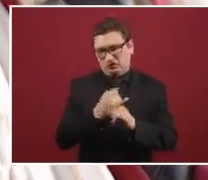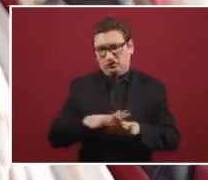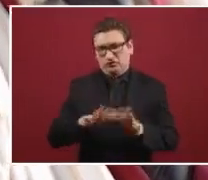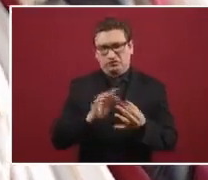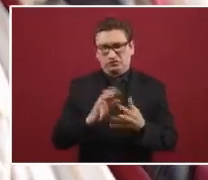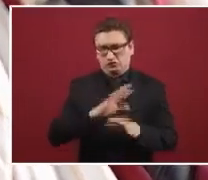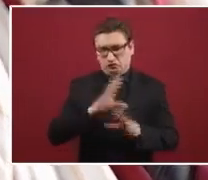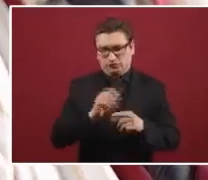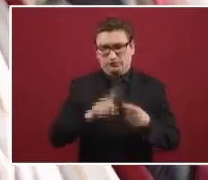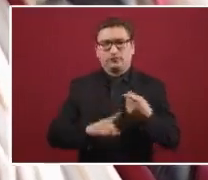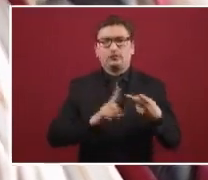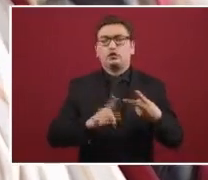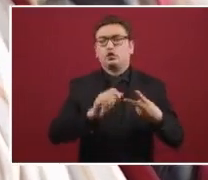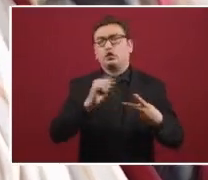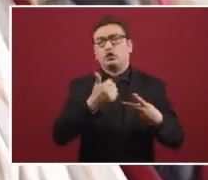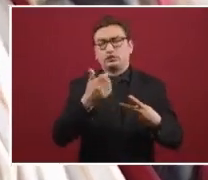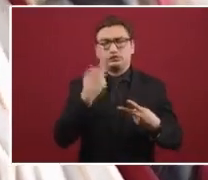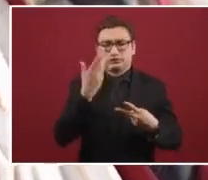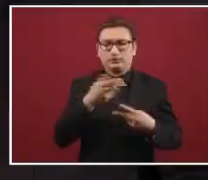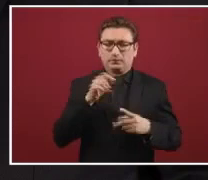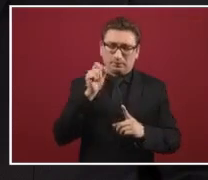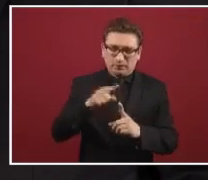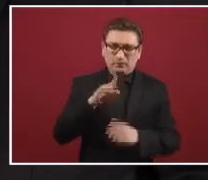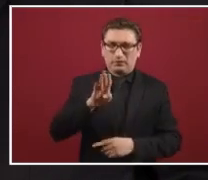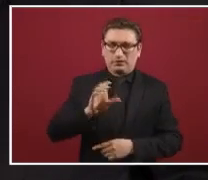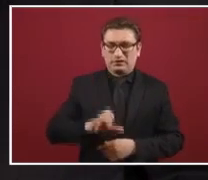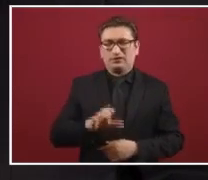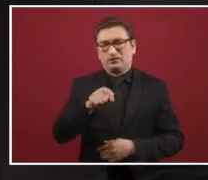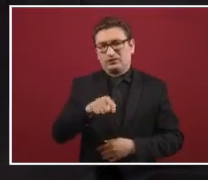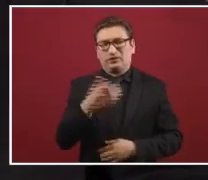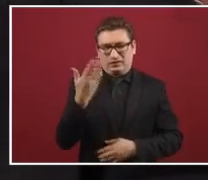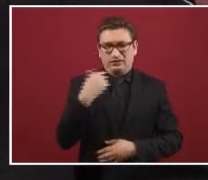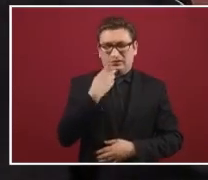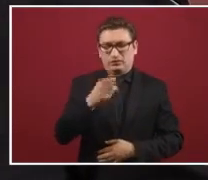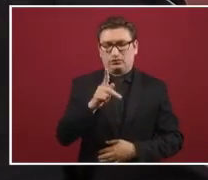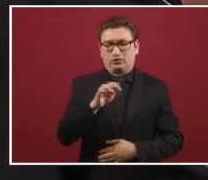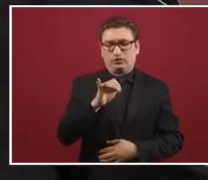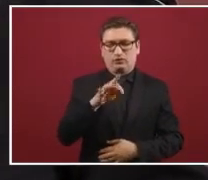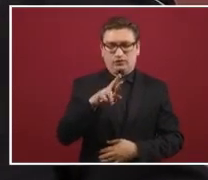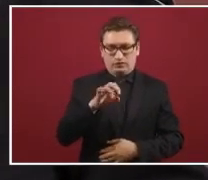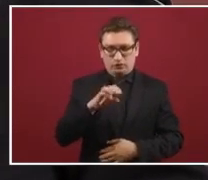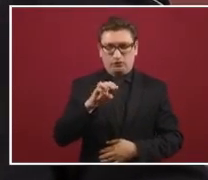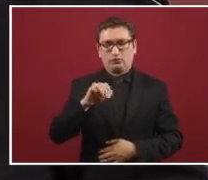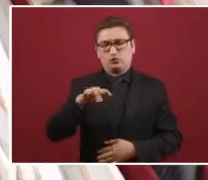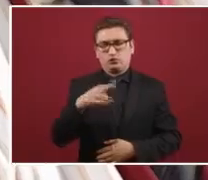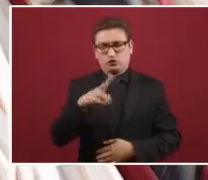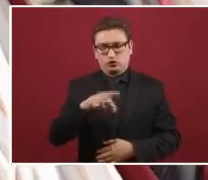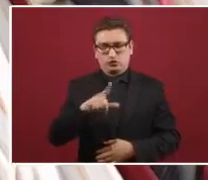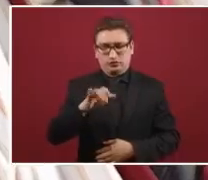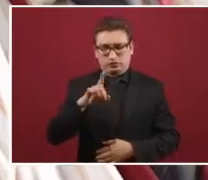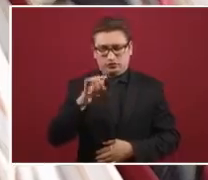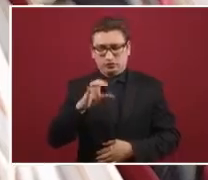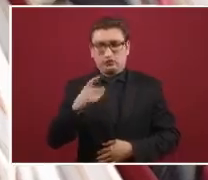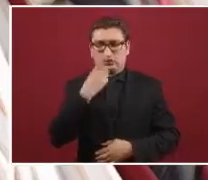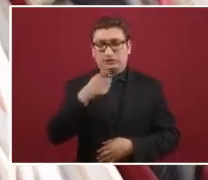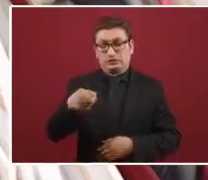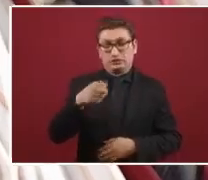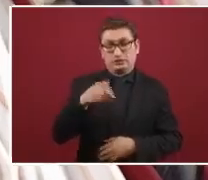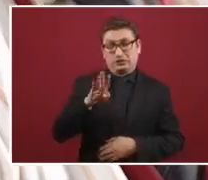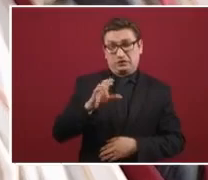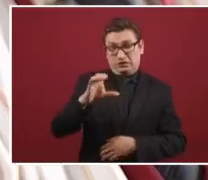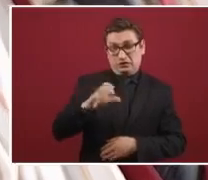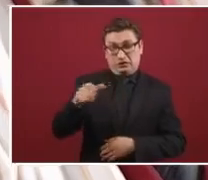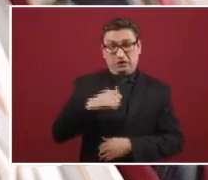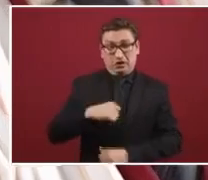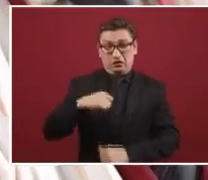por el otro, me gustaría insistir en este tema de Baja California. Ya dijo Porfirio Muñoz Ledo que pues hay que desaparecer los poderes en ese